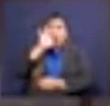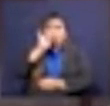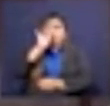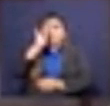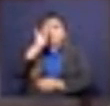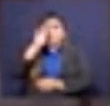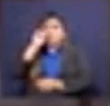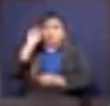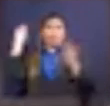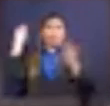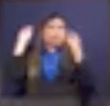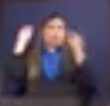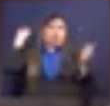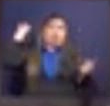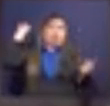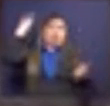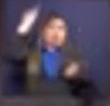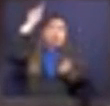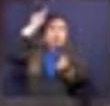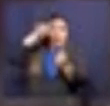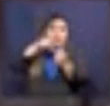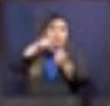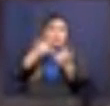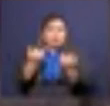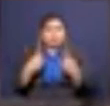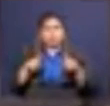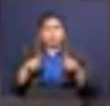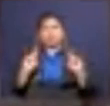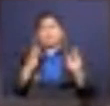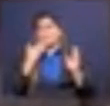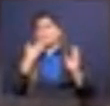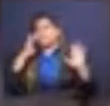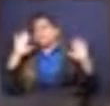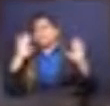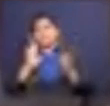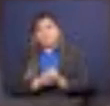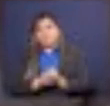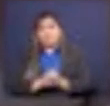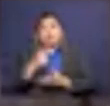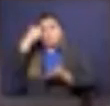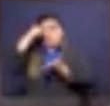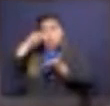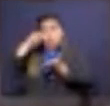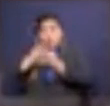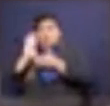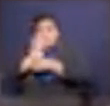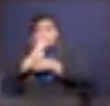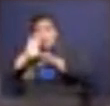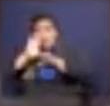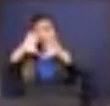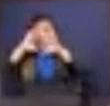1870. En su pronóstico, el Banco Mundial estima que,